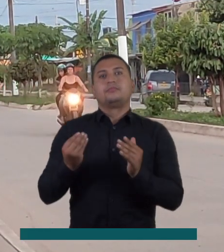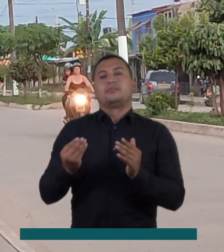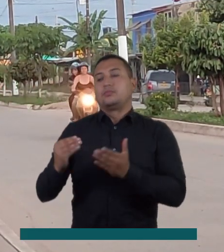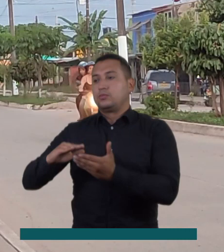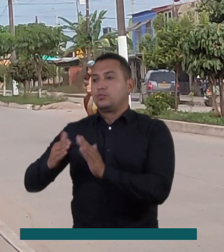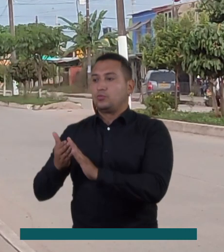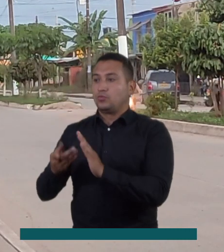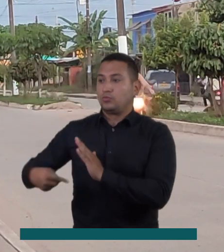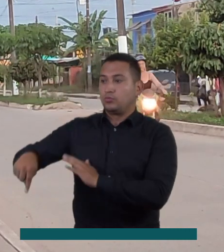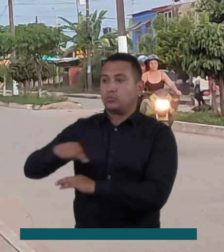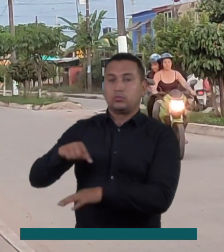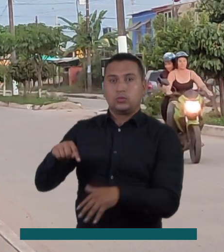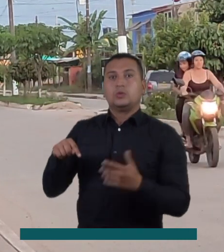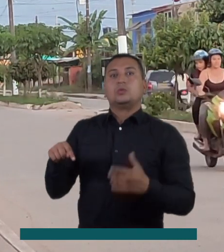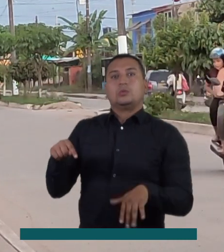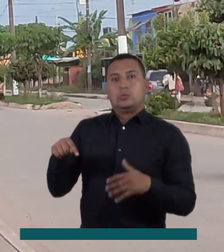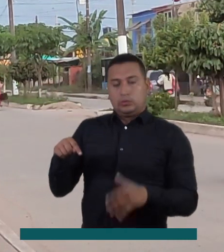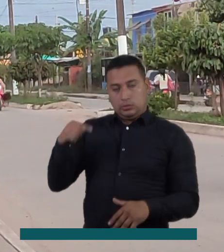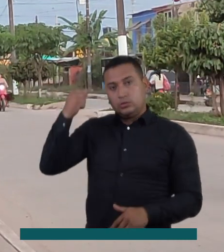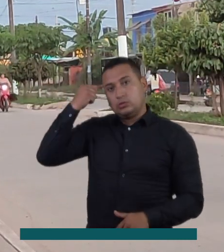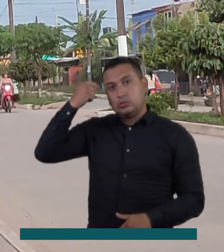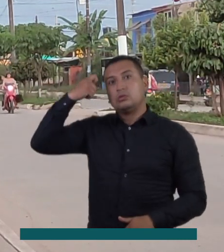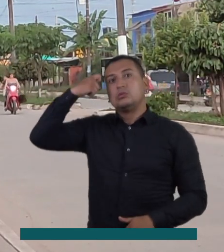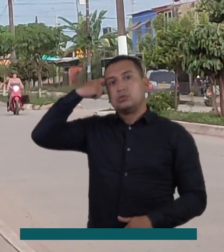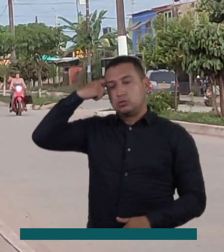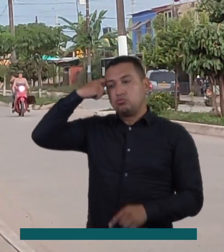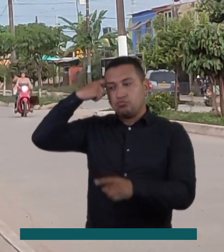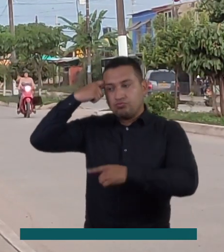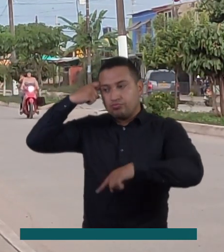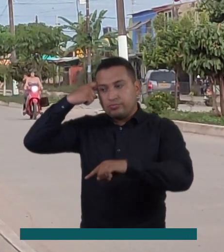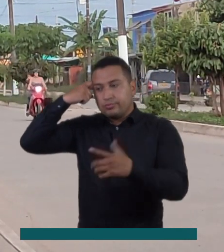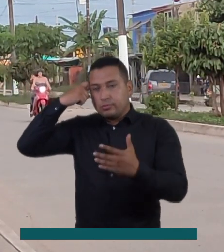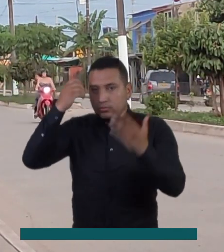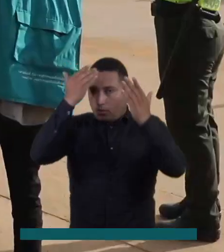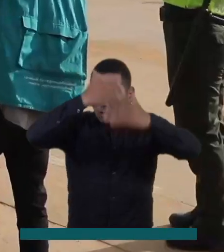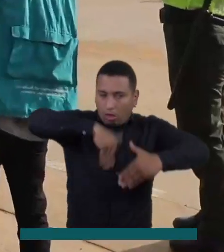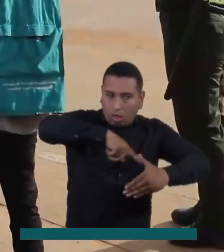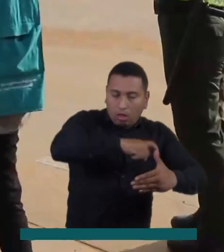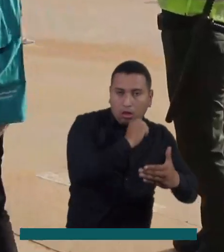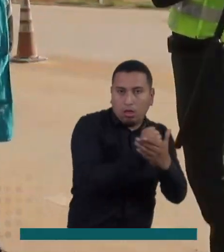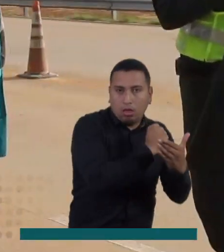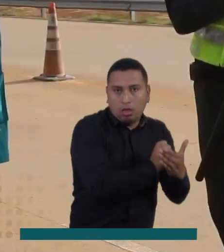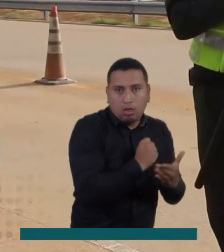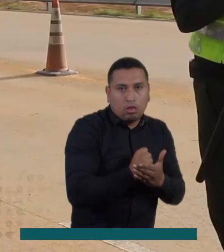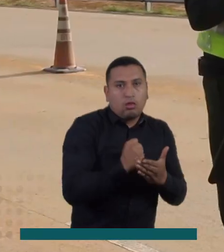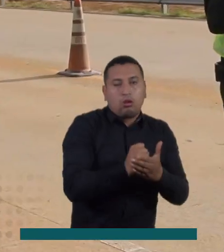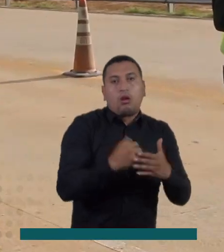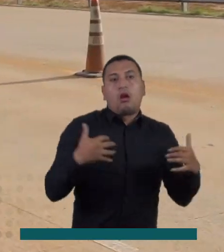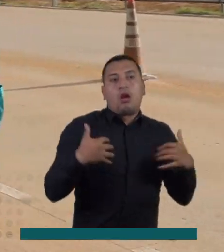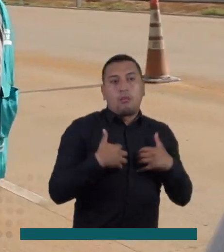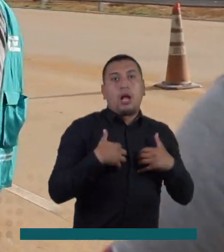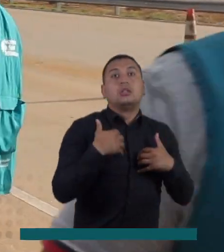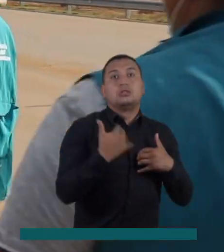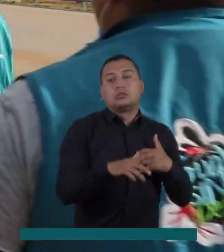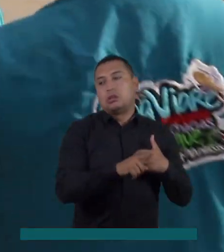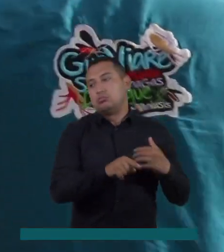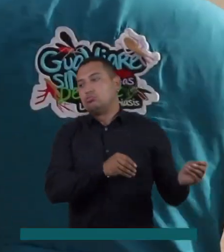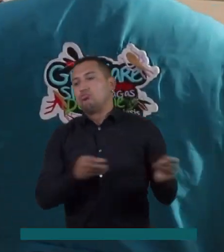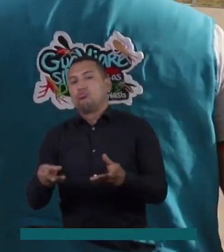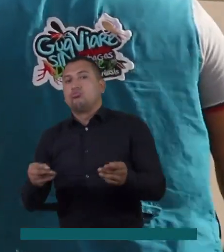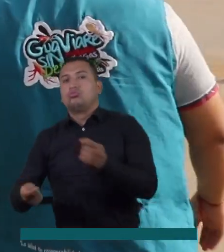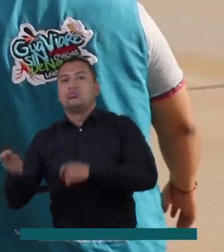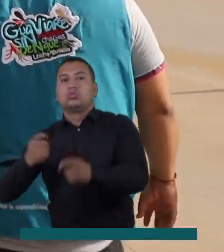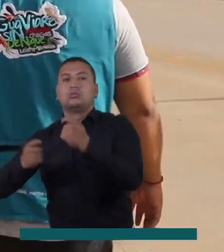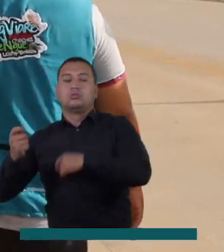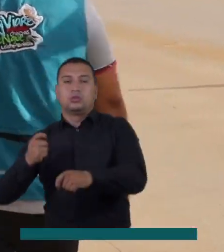comunidad sobre los riesgos de consumir carne procedente de mataderos clandestinos. En lo corrido del año ya son tres mataderos clandestinos los que han sido